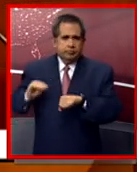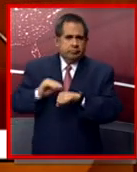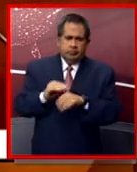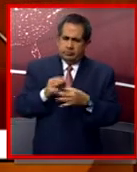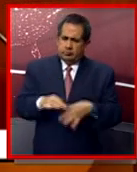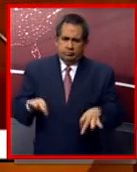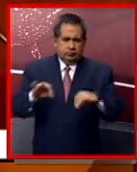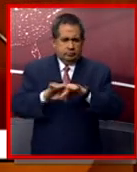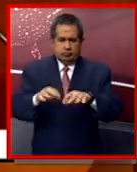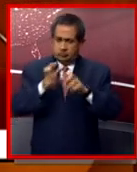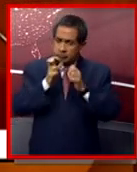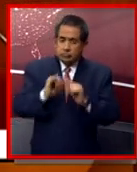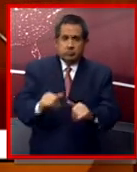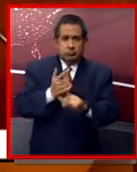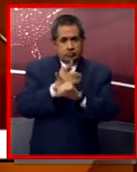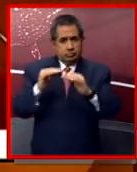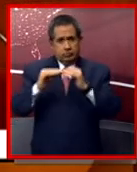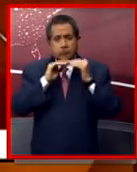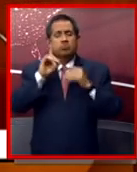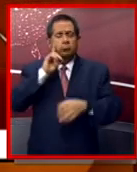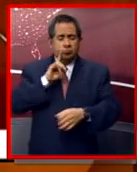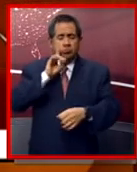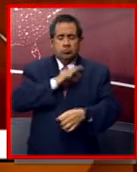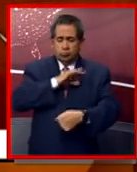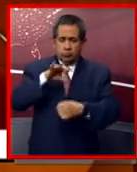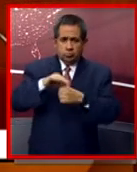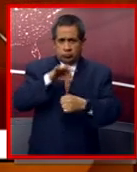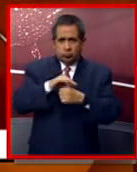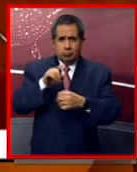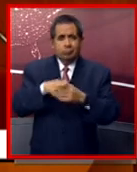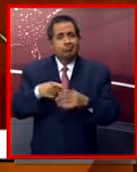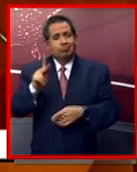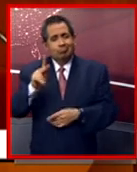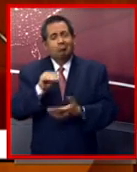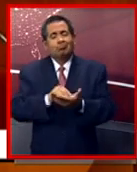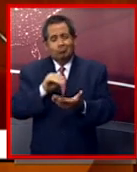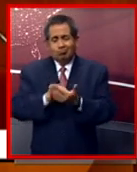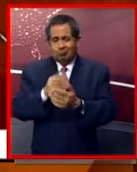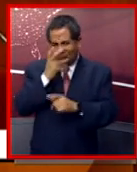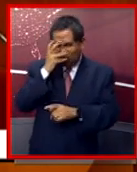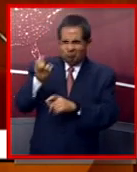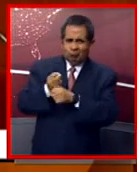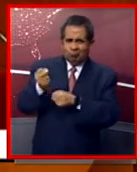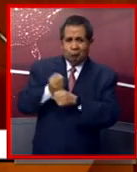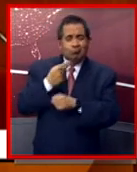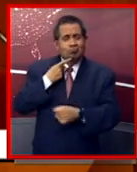elemento fundamental en la democracia de nuestro país, la violencia política persiste.